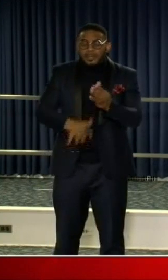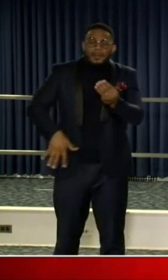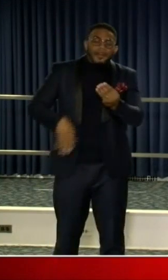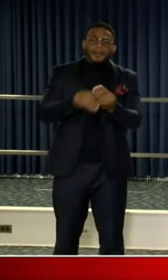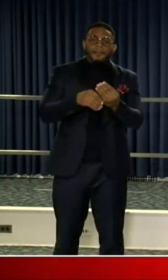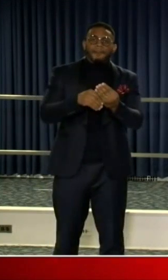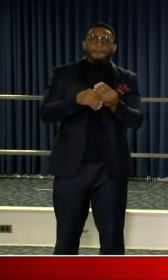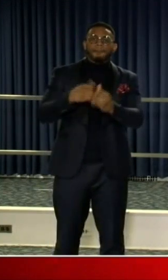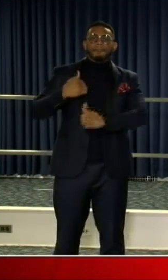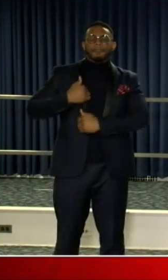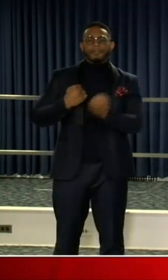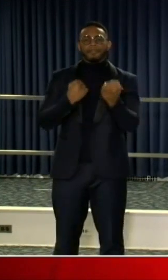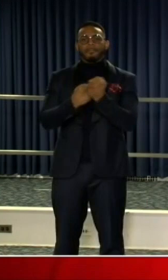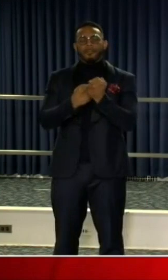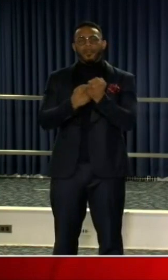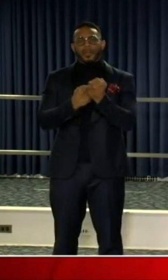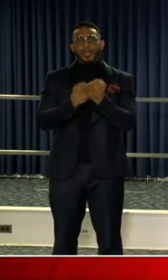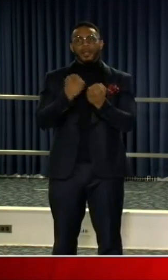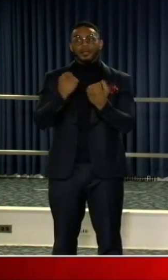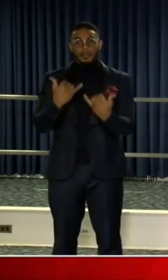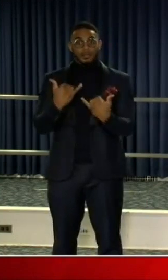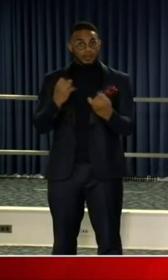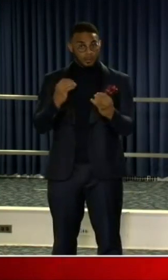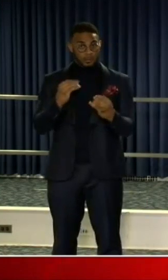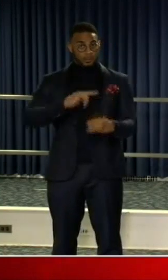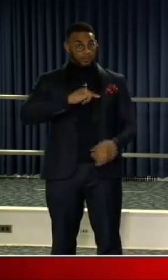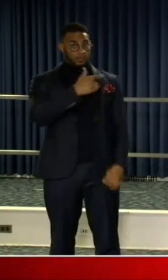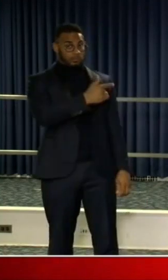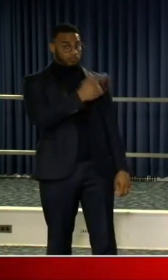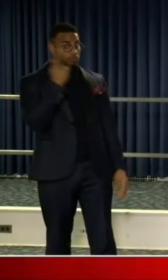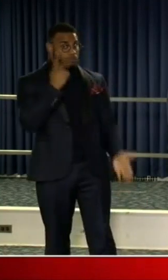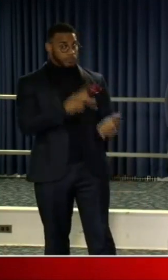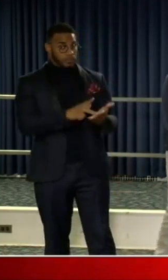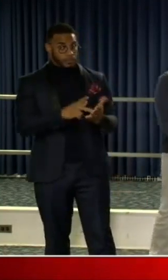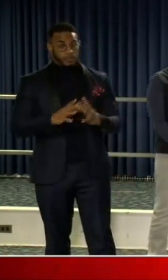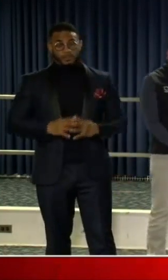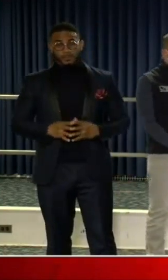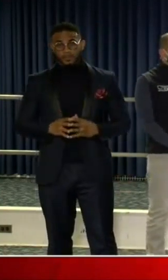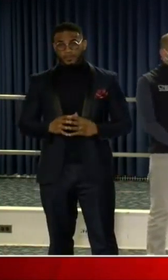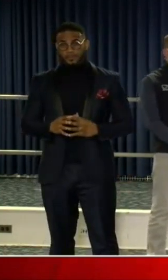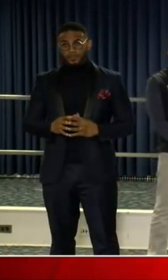Capitolio solicitó refuerzos en el día de hoy.